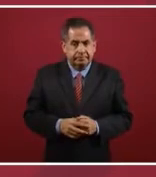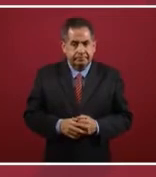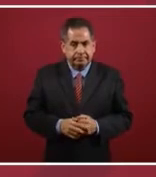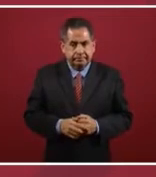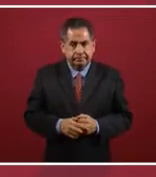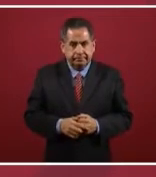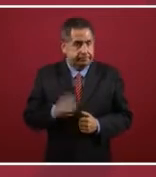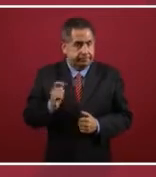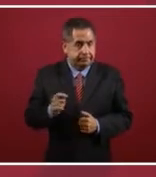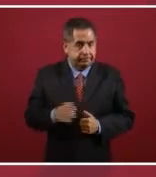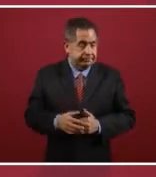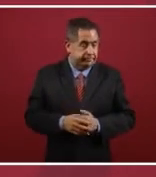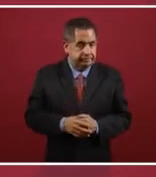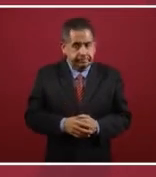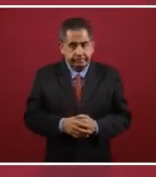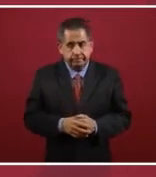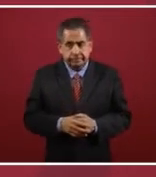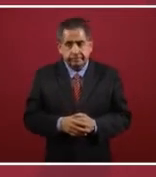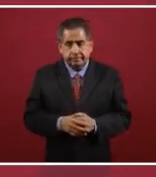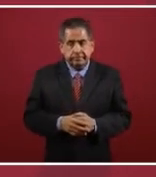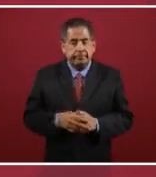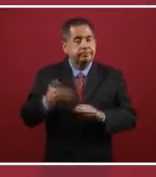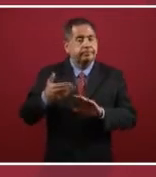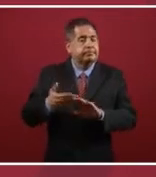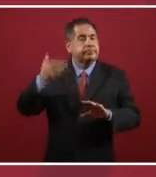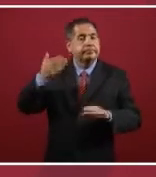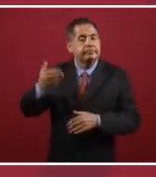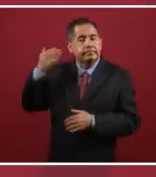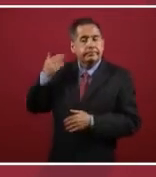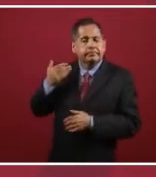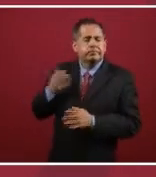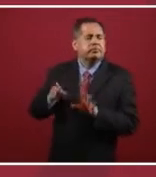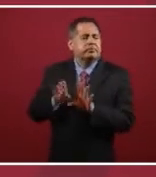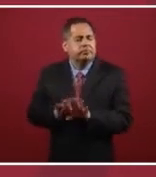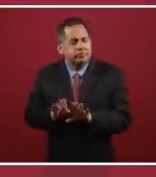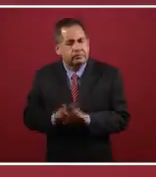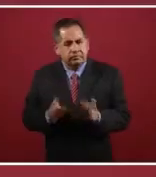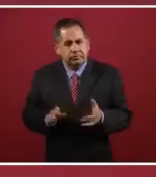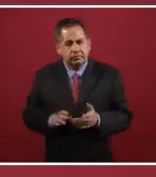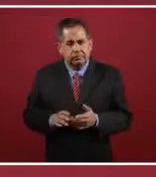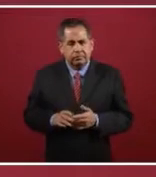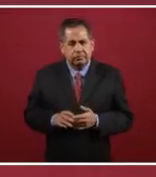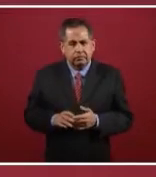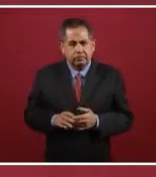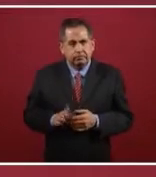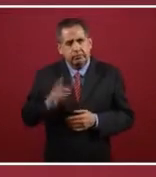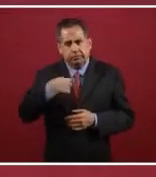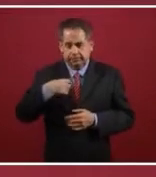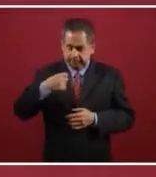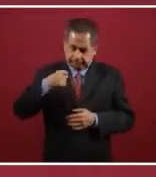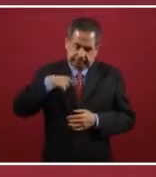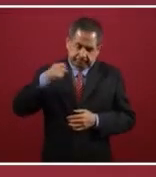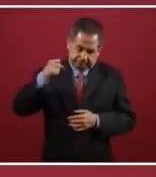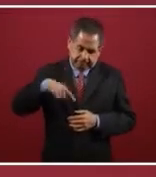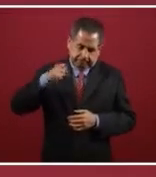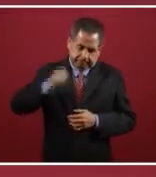antes como era antes y aparezco disco rayado